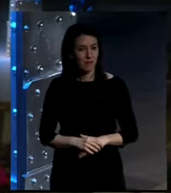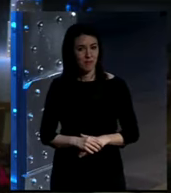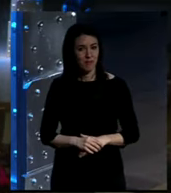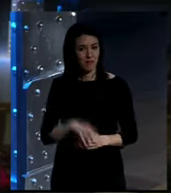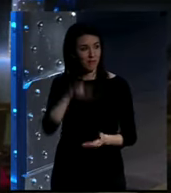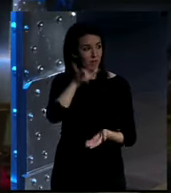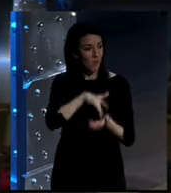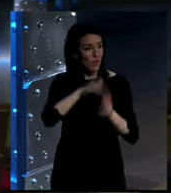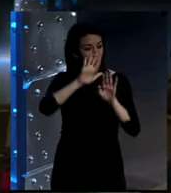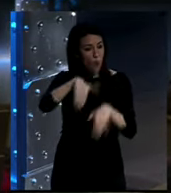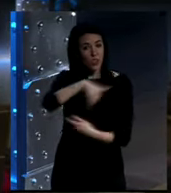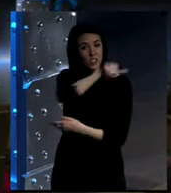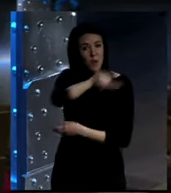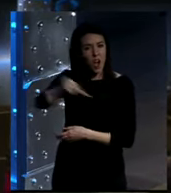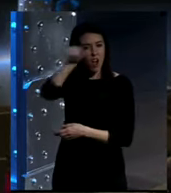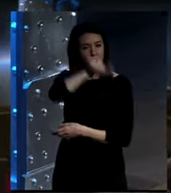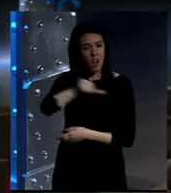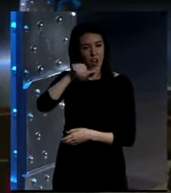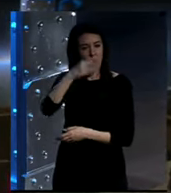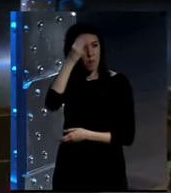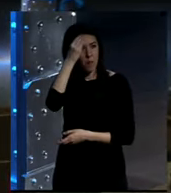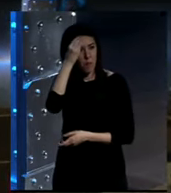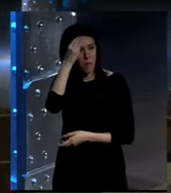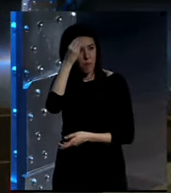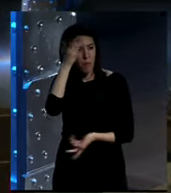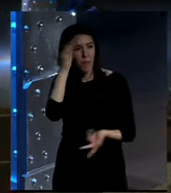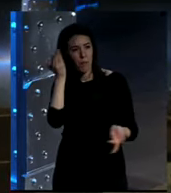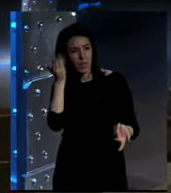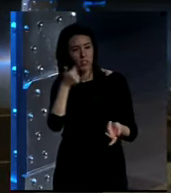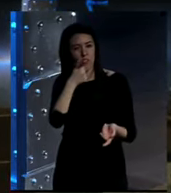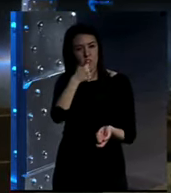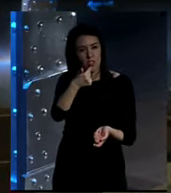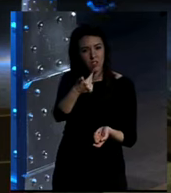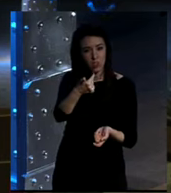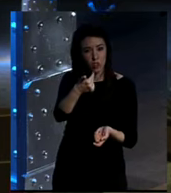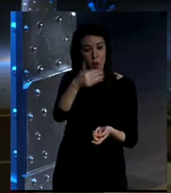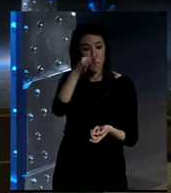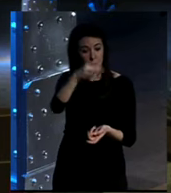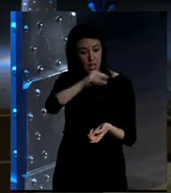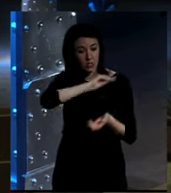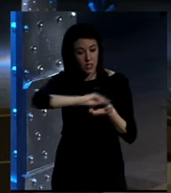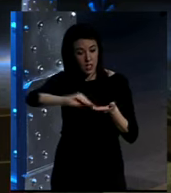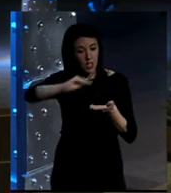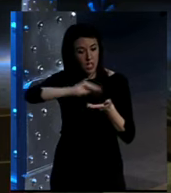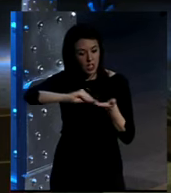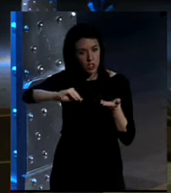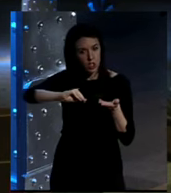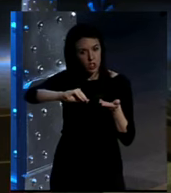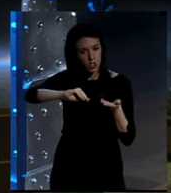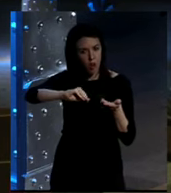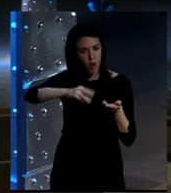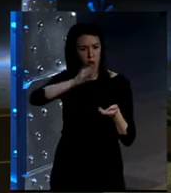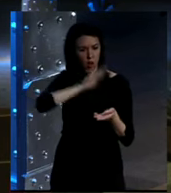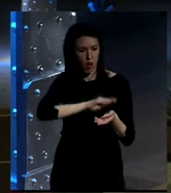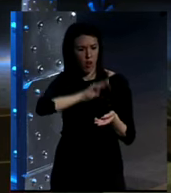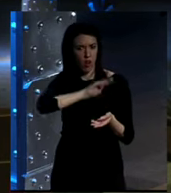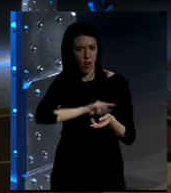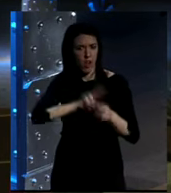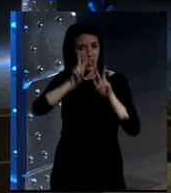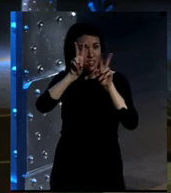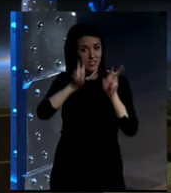Durante las últimas semanas creo que hemos dicho y escrito bastante sobre el